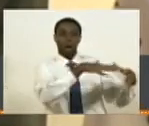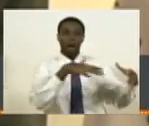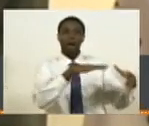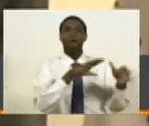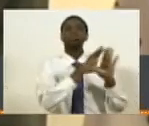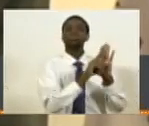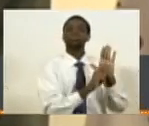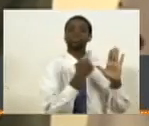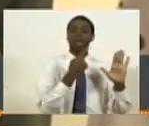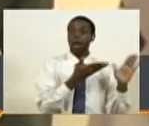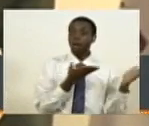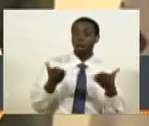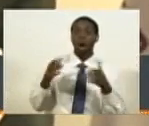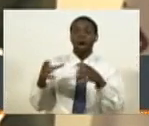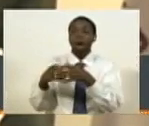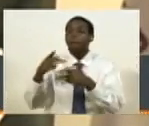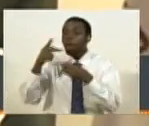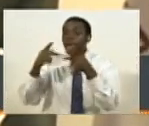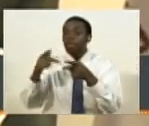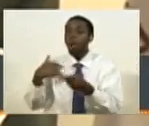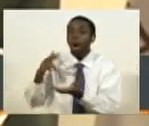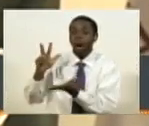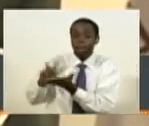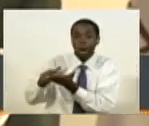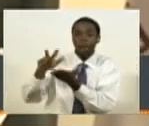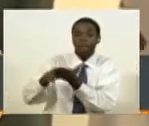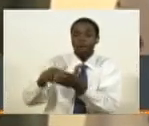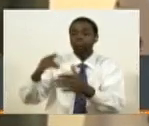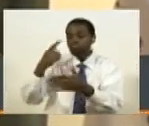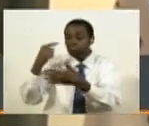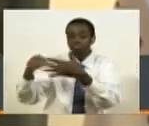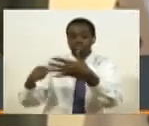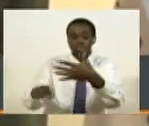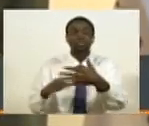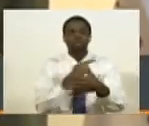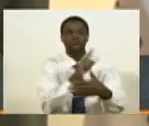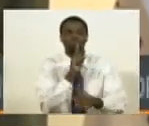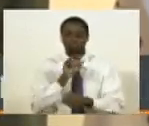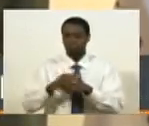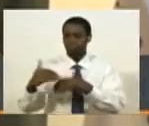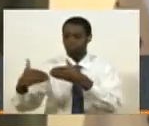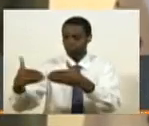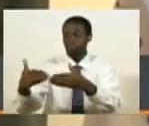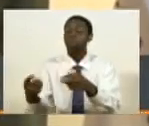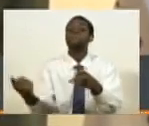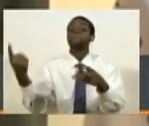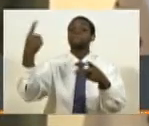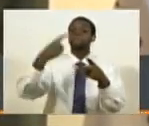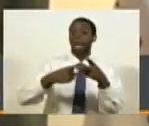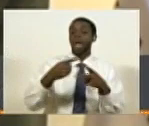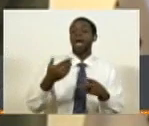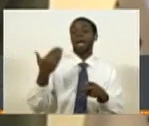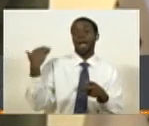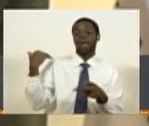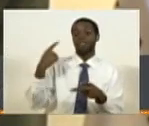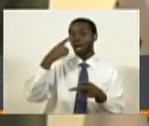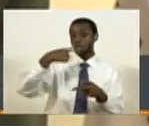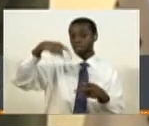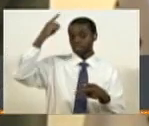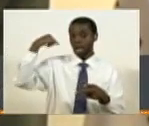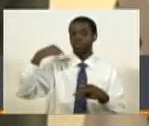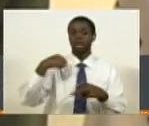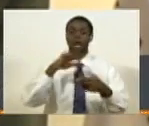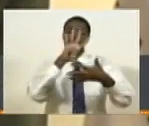de Justicia. Y también visto que anunciamos el año pasado el